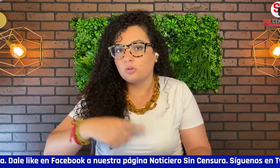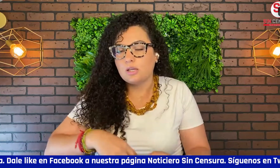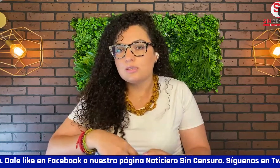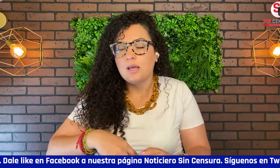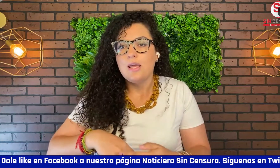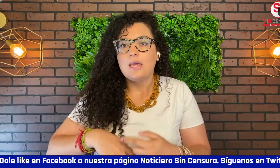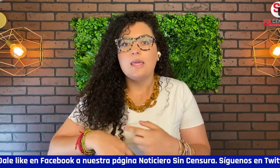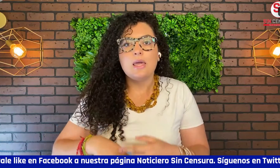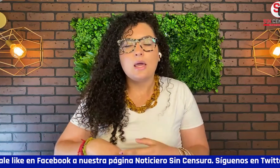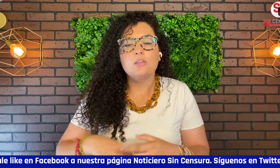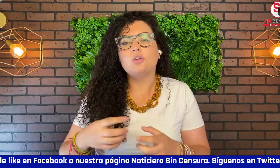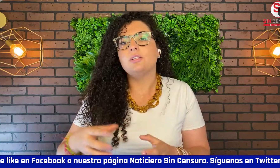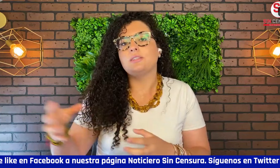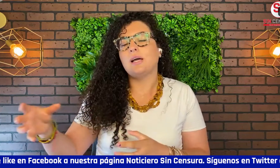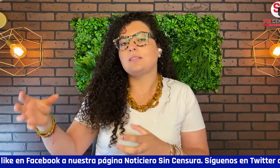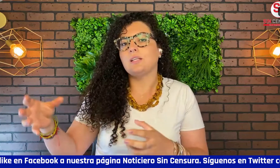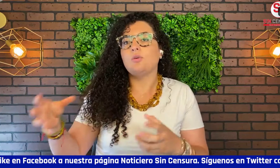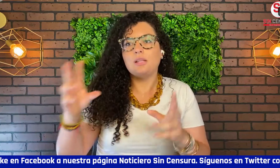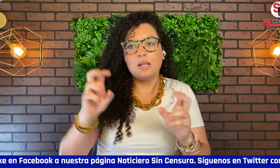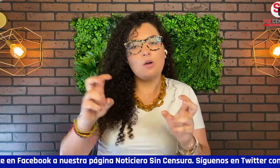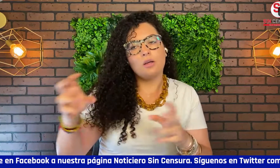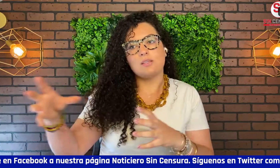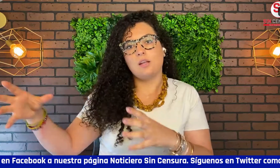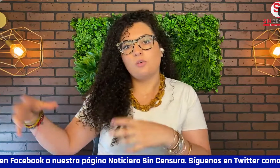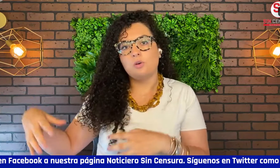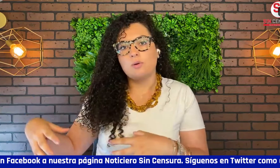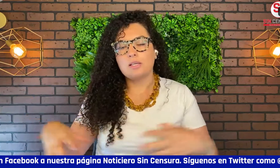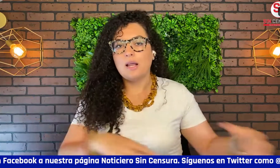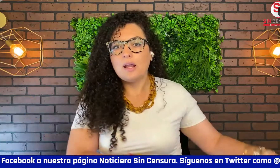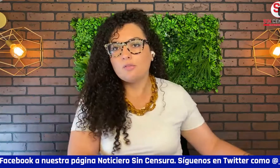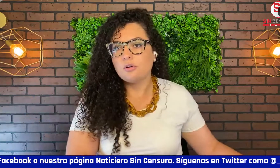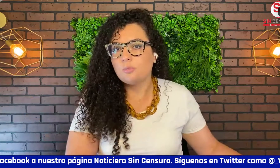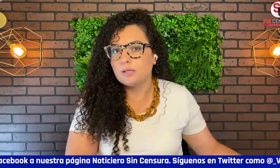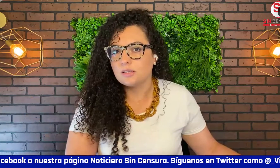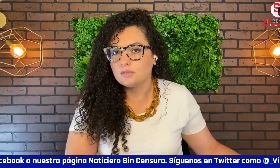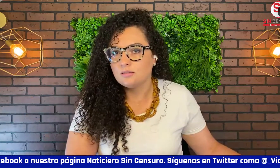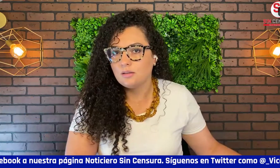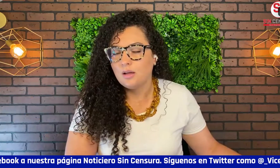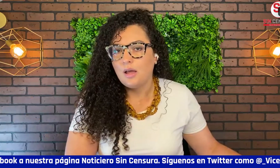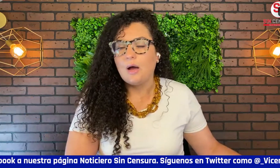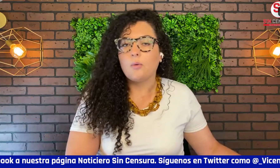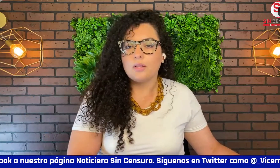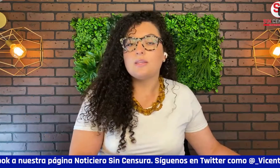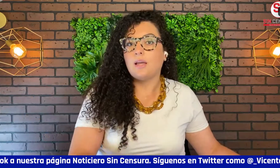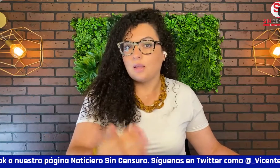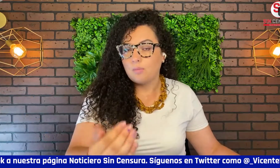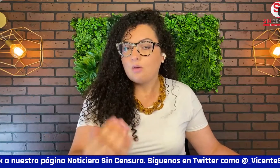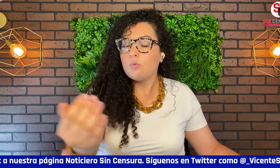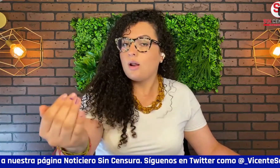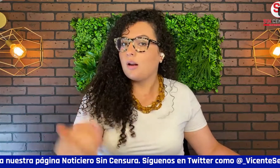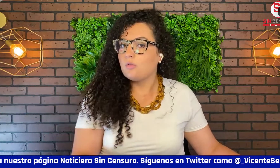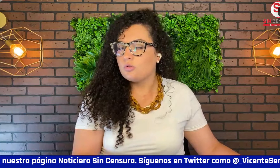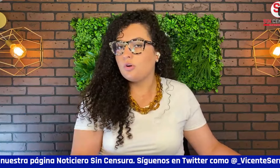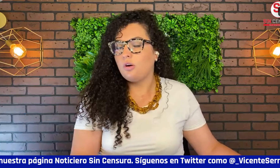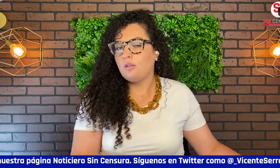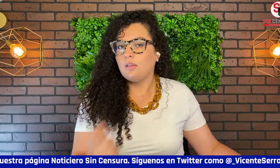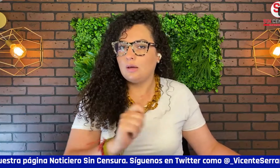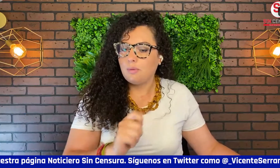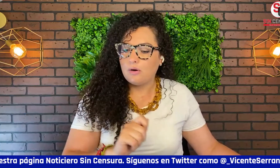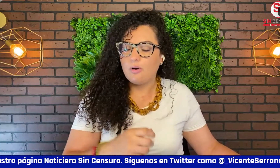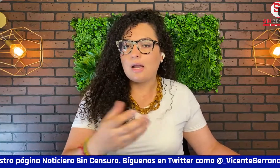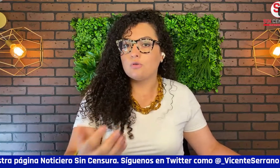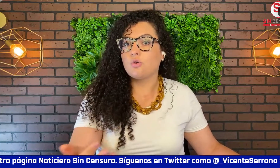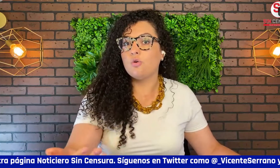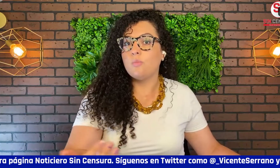propias notas. ¿Y en dónde está gastando el dinero que sí tiene el Universal? En los columnistas. Acuérdense que también hubo una reducción